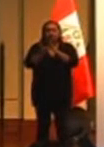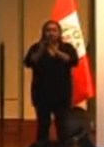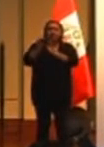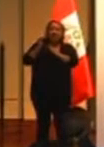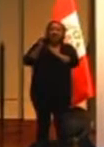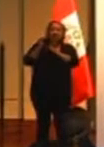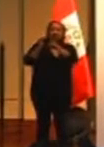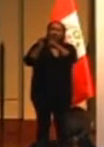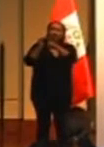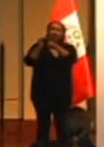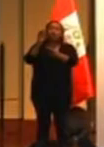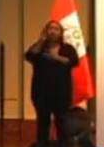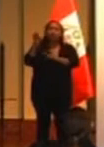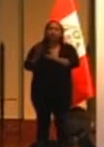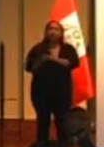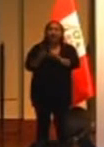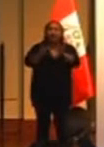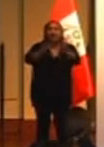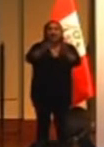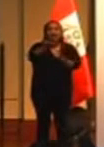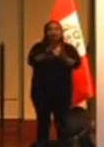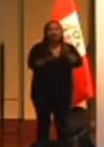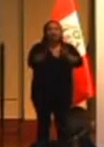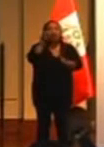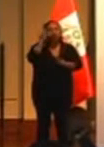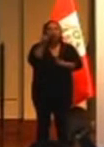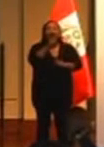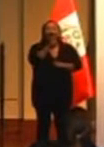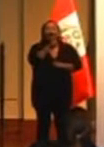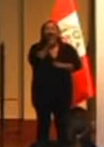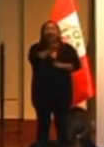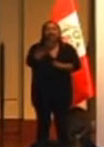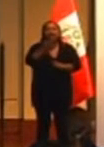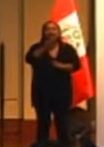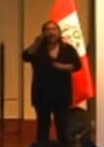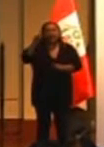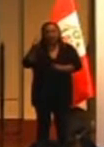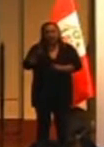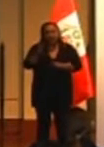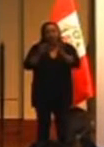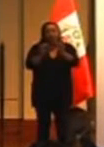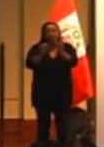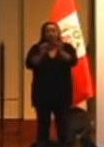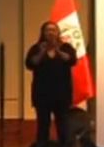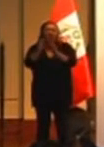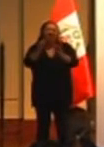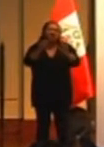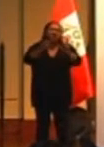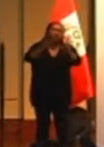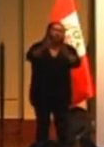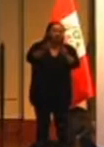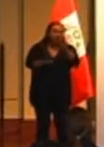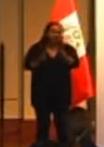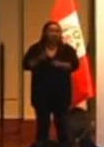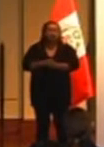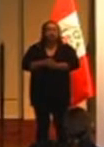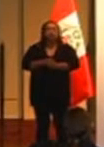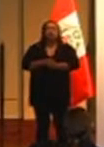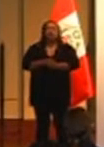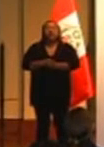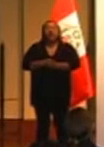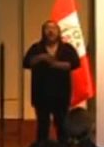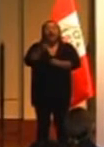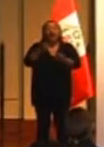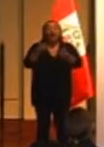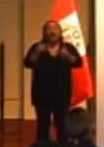esa tasa de 7 personas por cada 100.000 habitantes, que va caminando un poquito más, cerca de 8 personas por cada 100.000 habitantes,